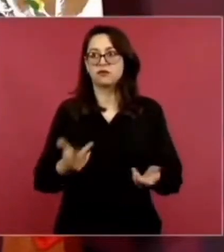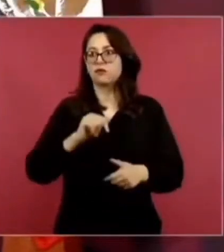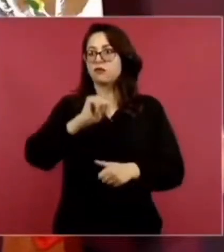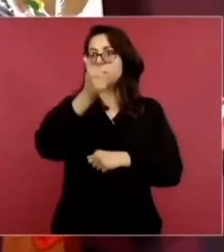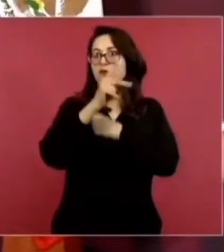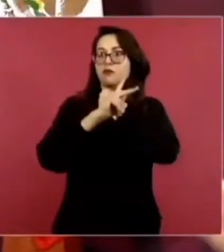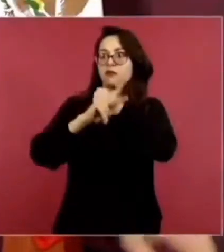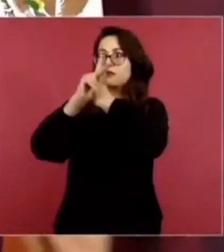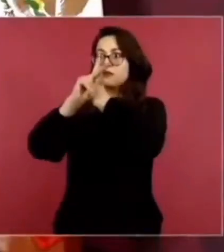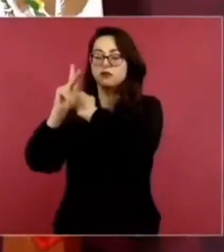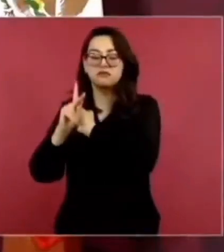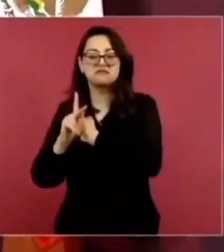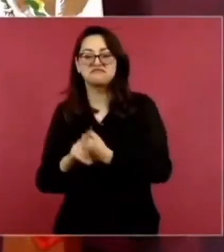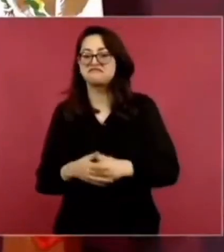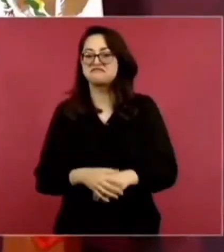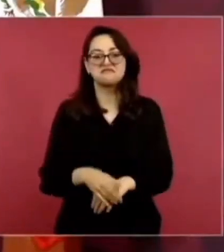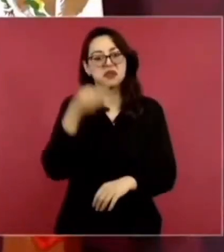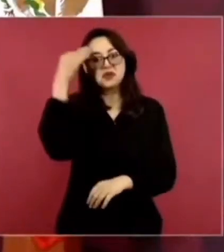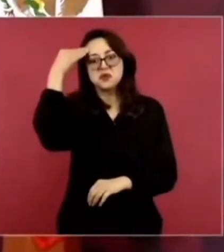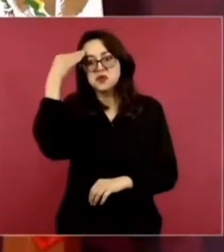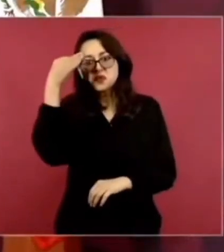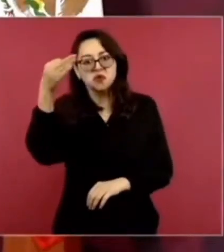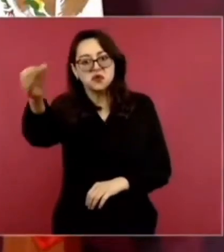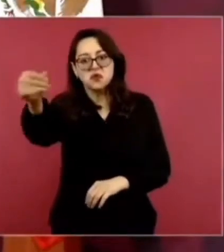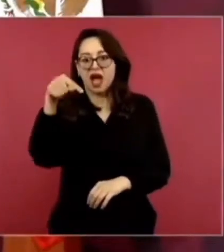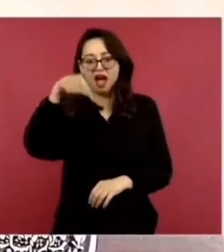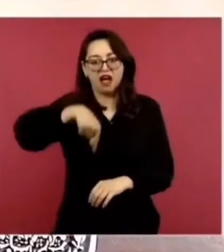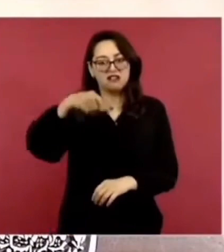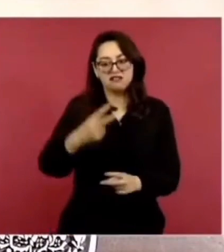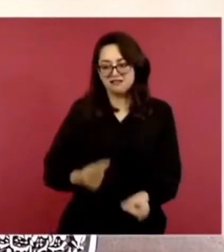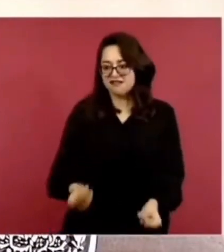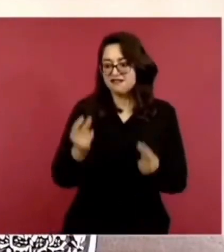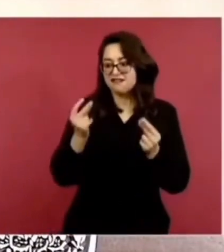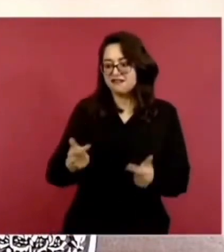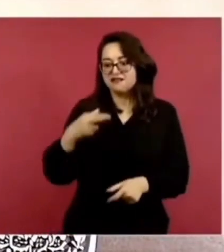salud y por el apoyo de las Fuerzas Armadas.